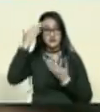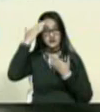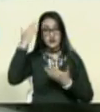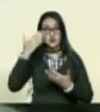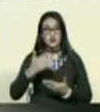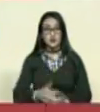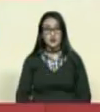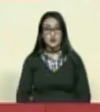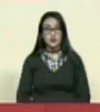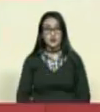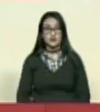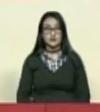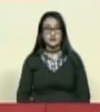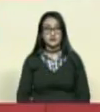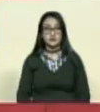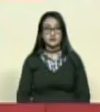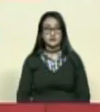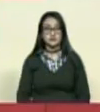Al vicealmirante